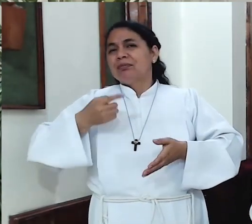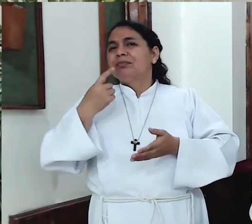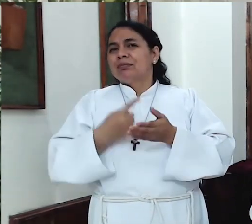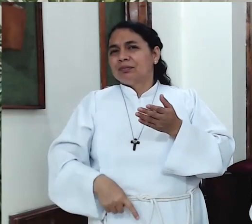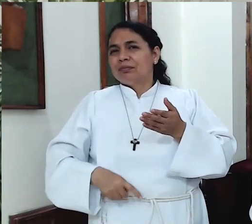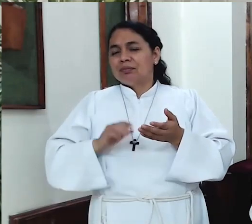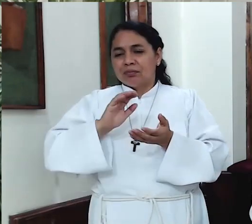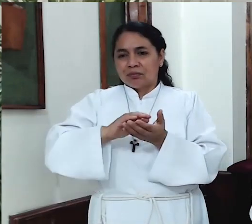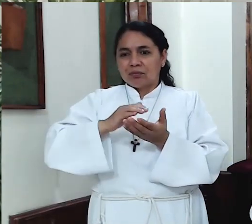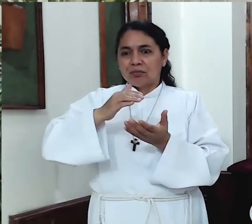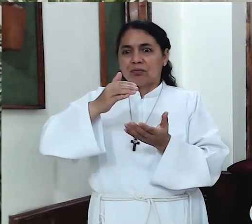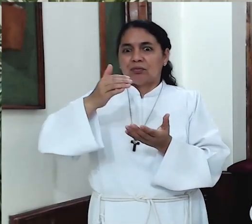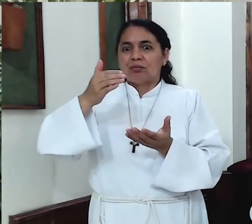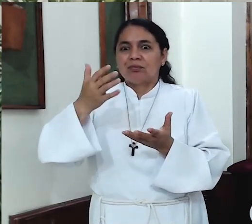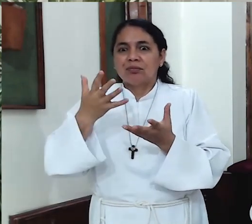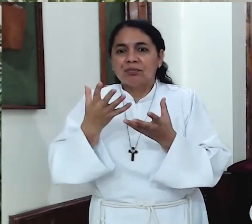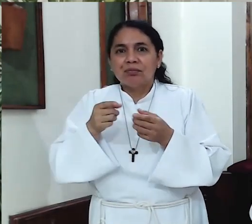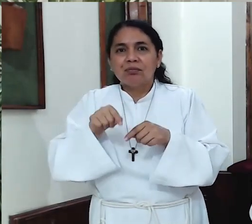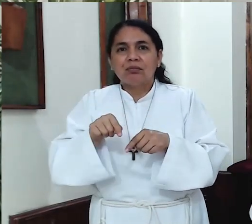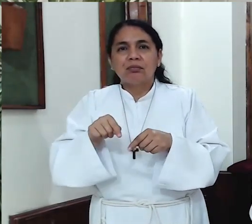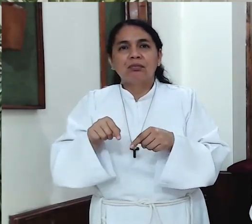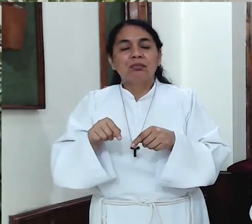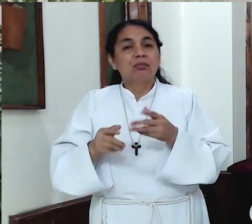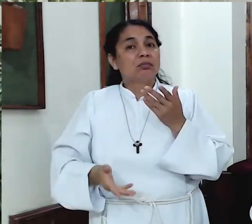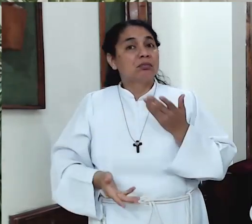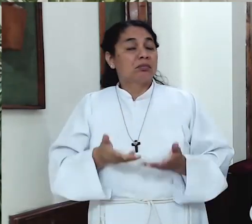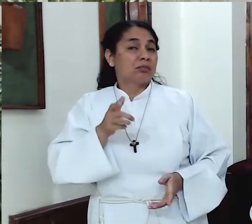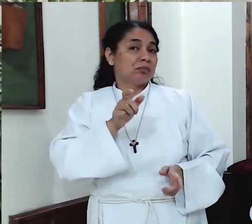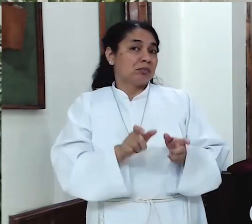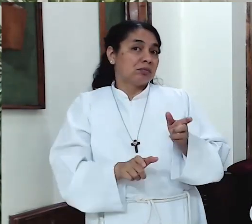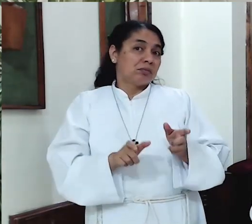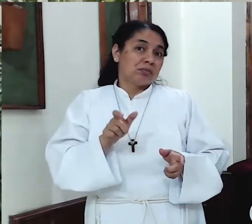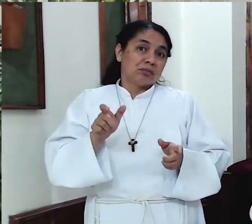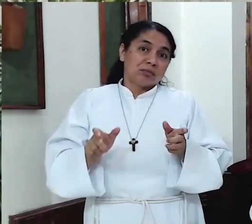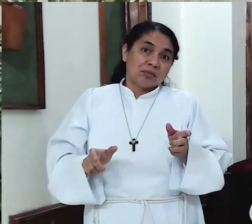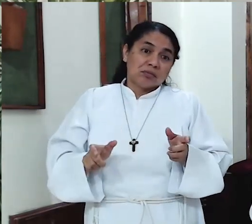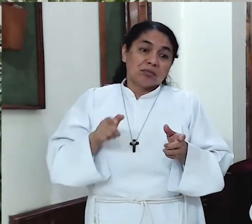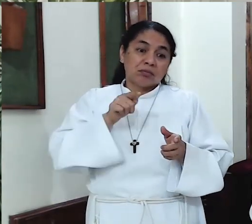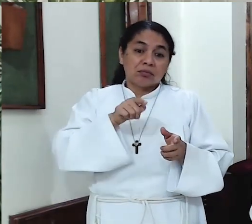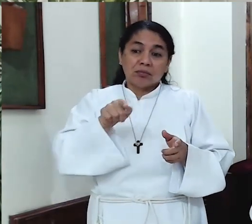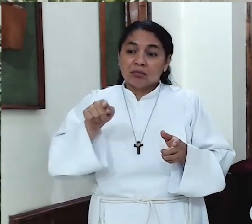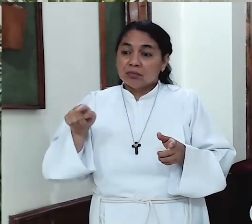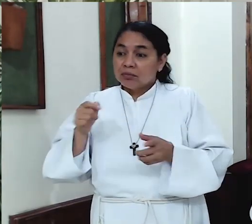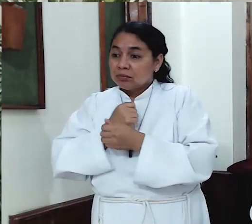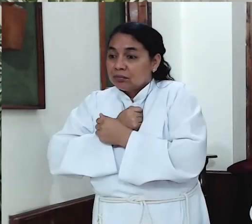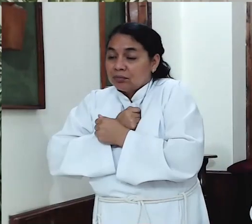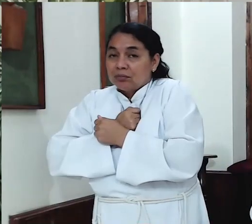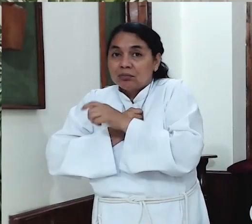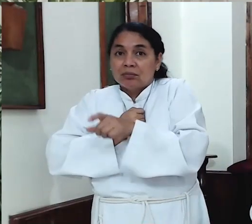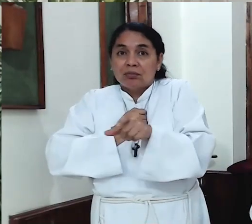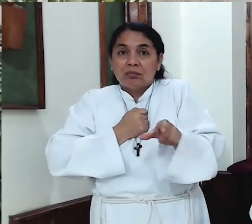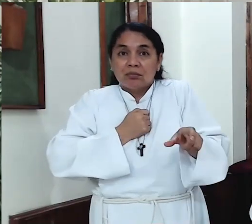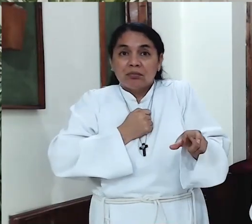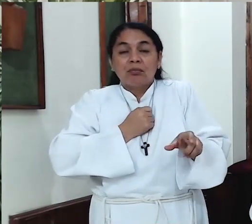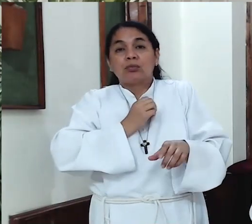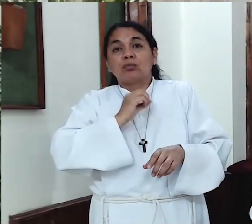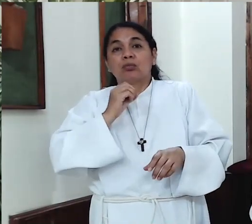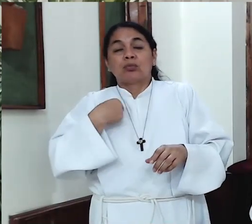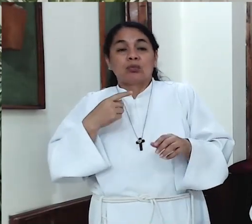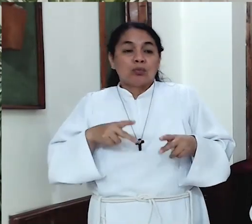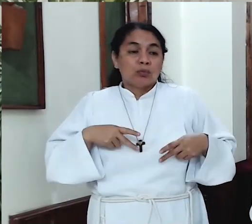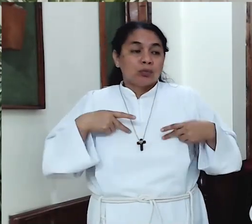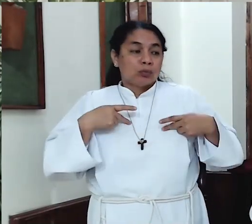el tesoro? Tal vez las personas a las que queremos, a las que amamos, por las que